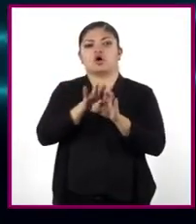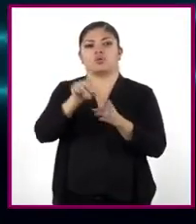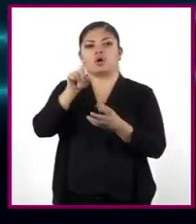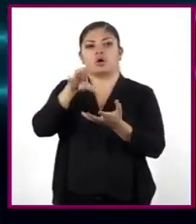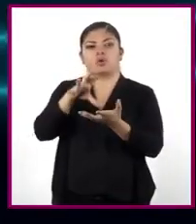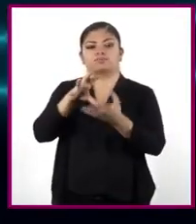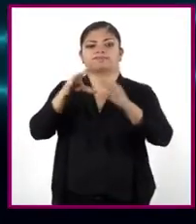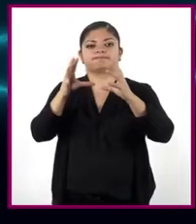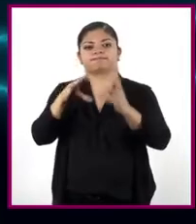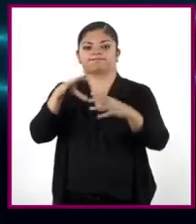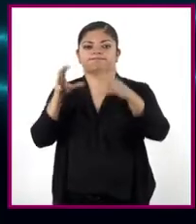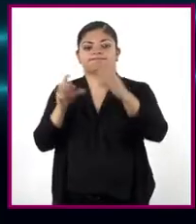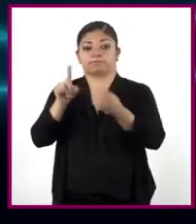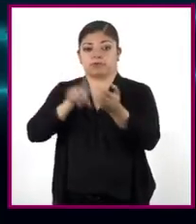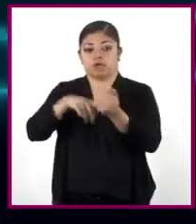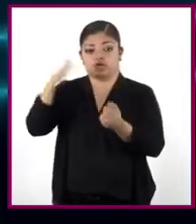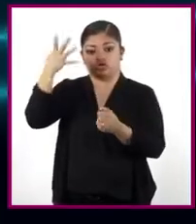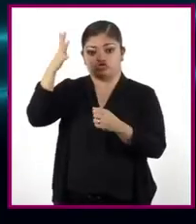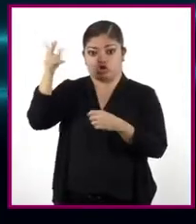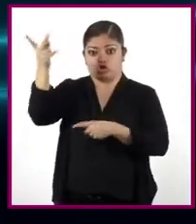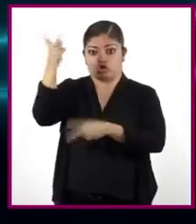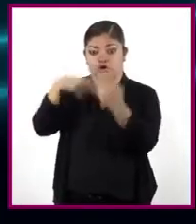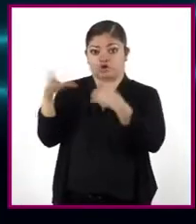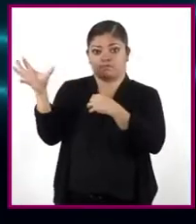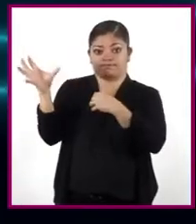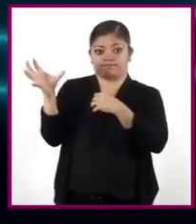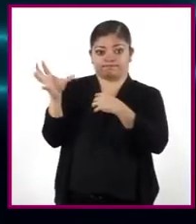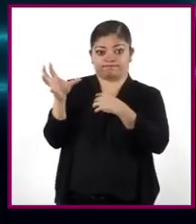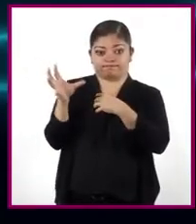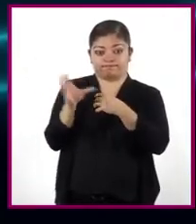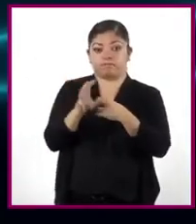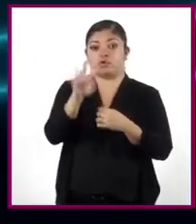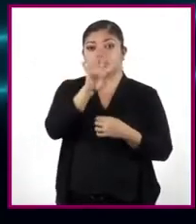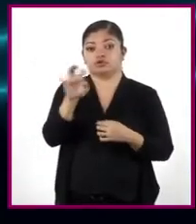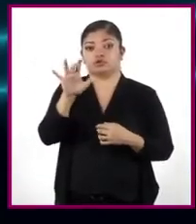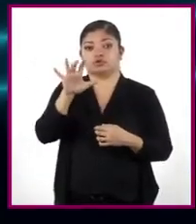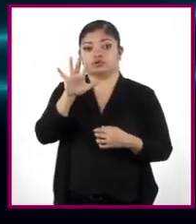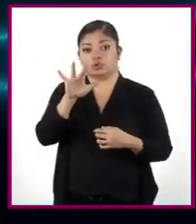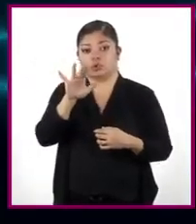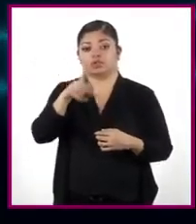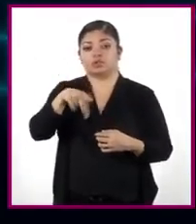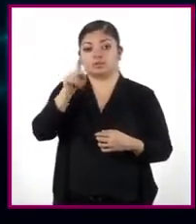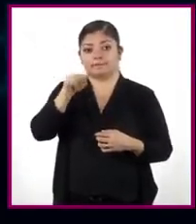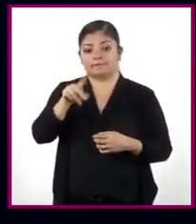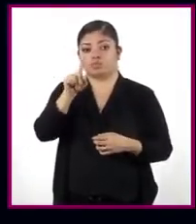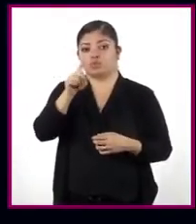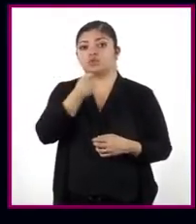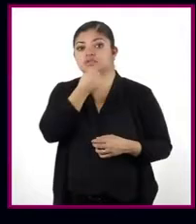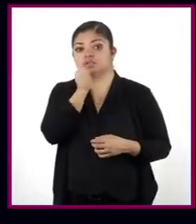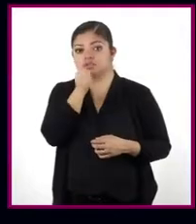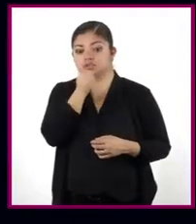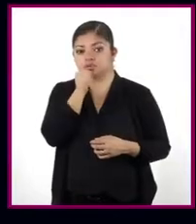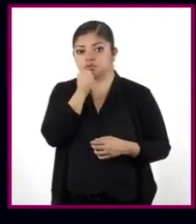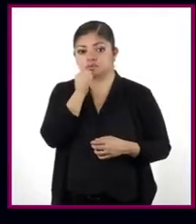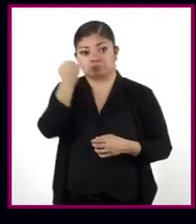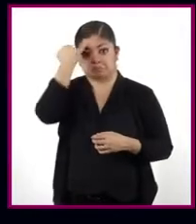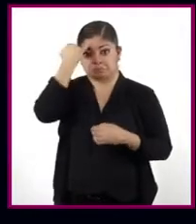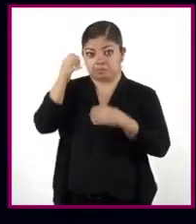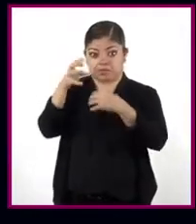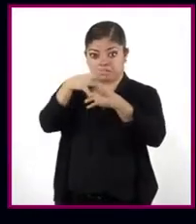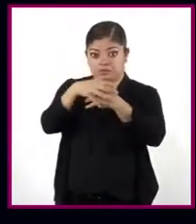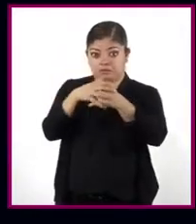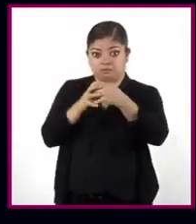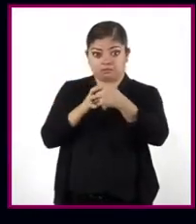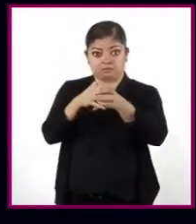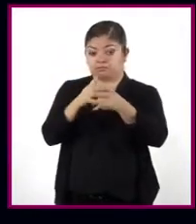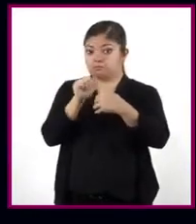Sol a una velocidad media de 450 kilómetros por segundo. Sin la magnetosfera, este plasma